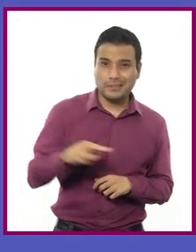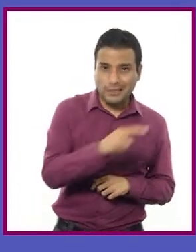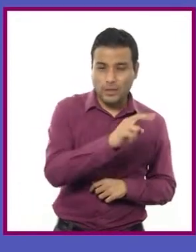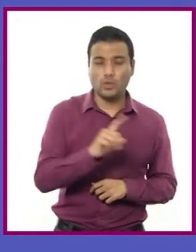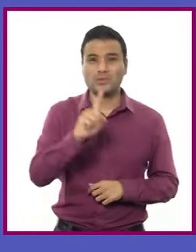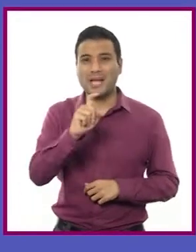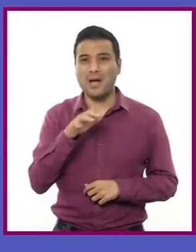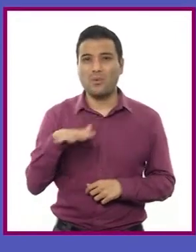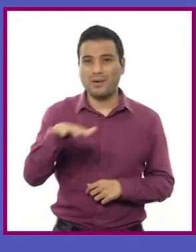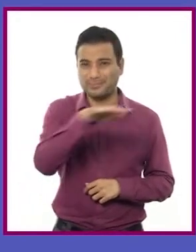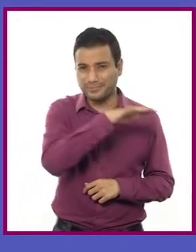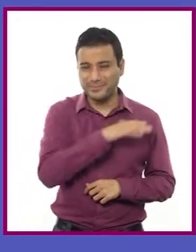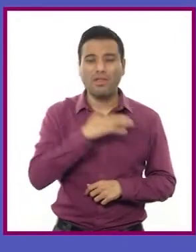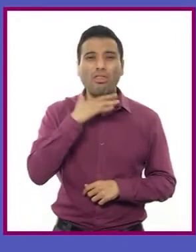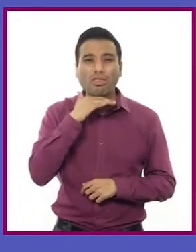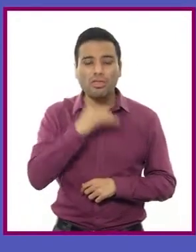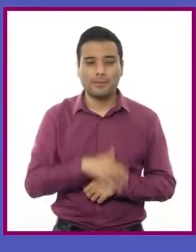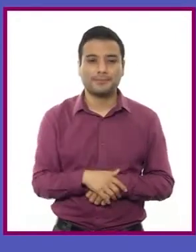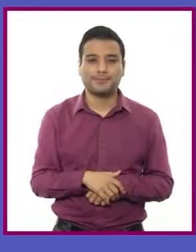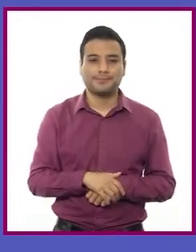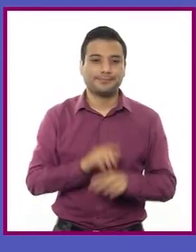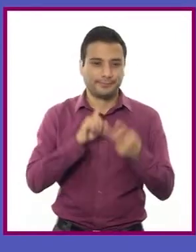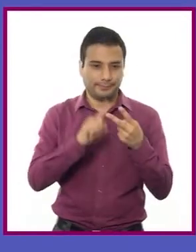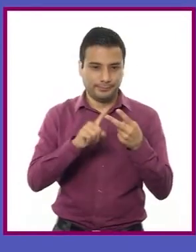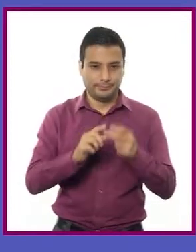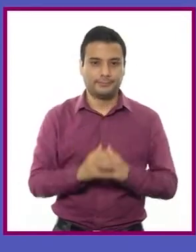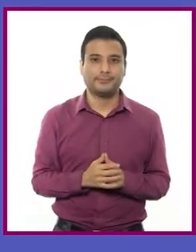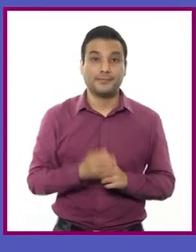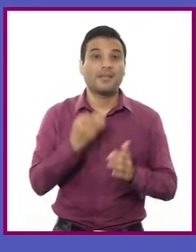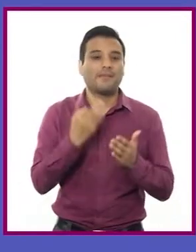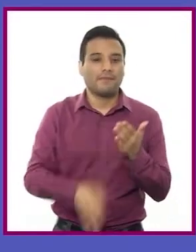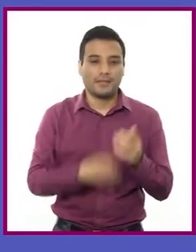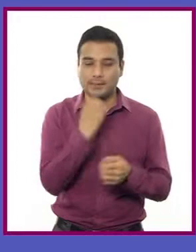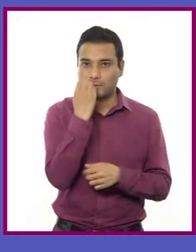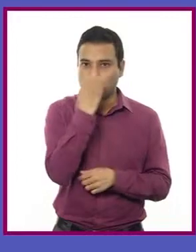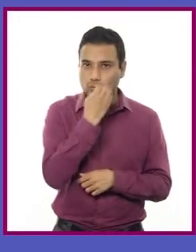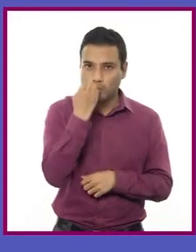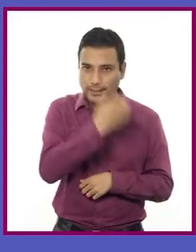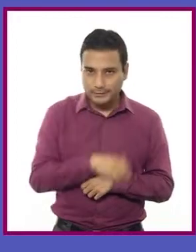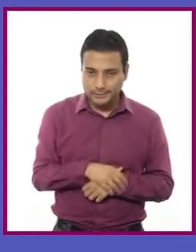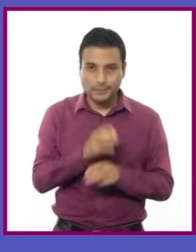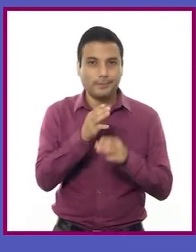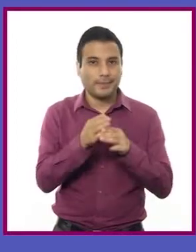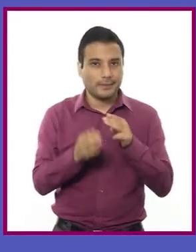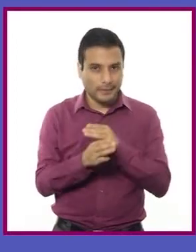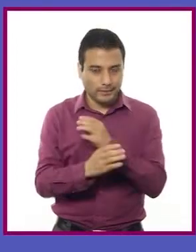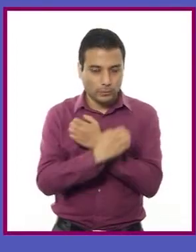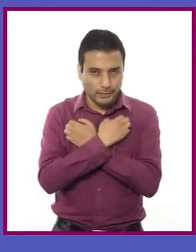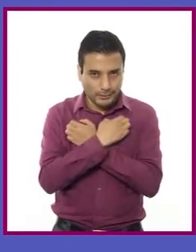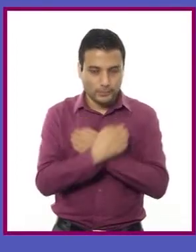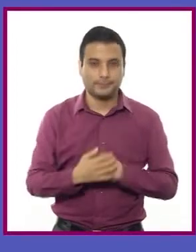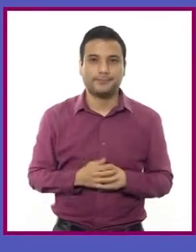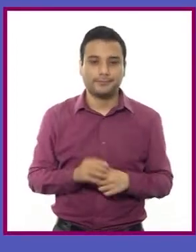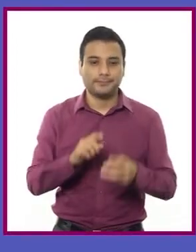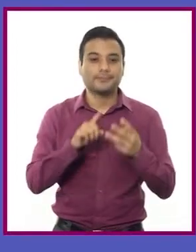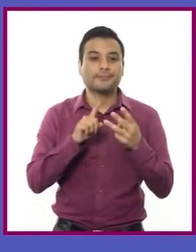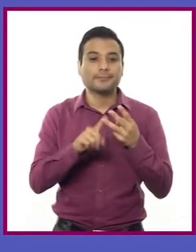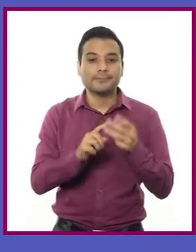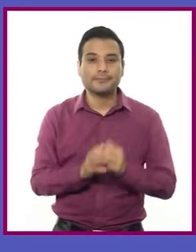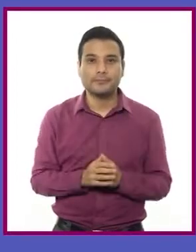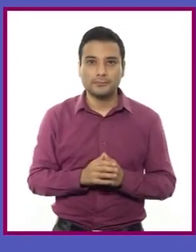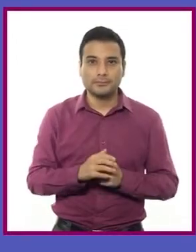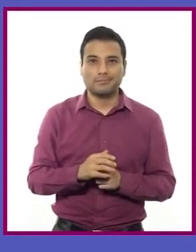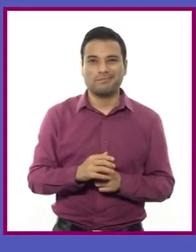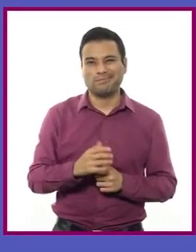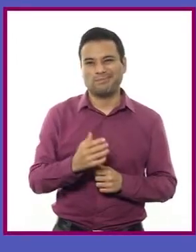ríos, lagunas y presas. 2. Falta de escuelas y material educativo. 3.